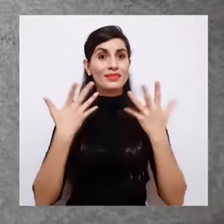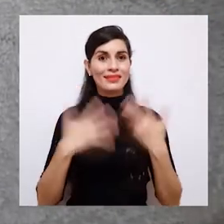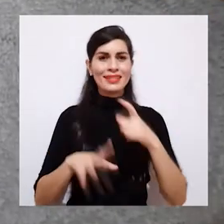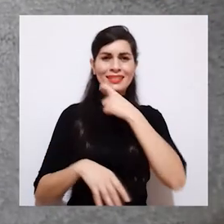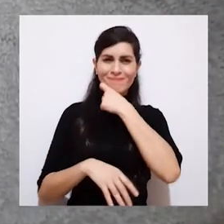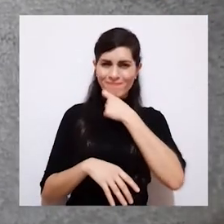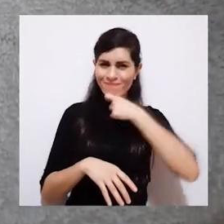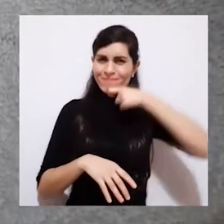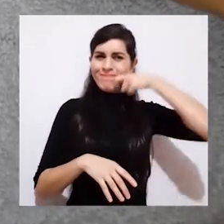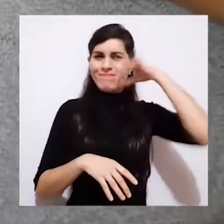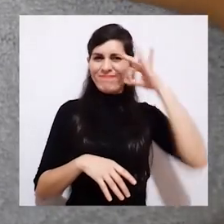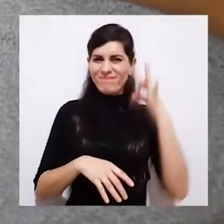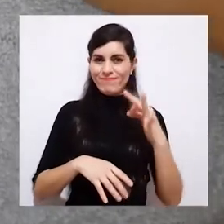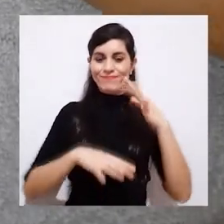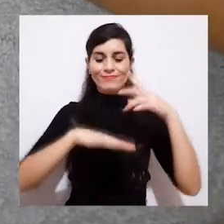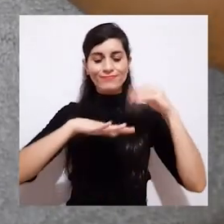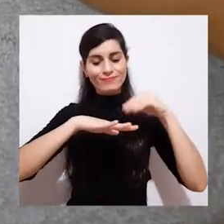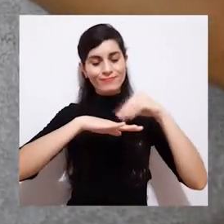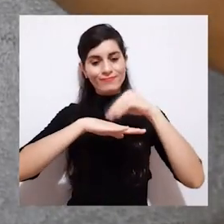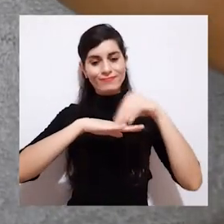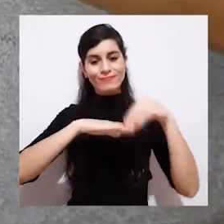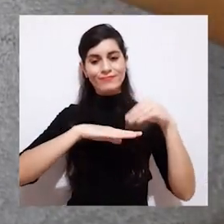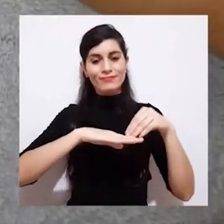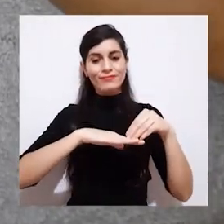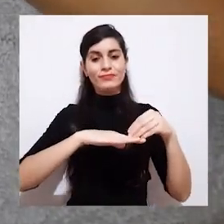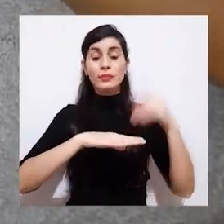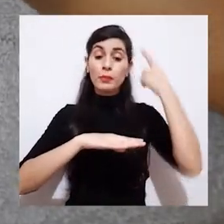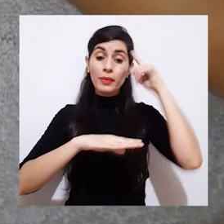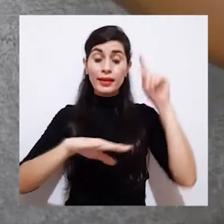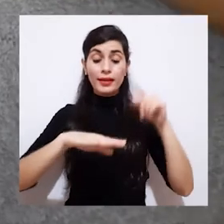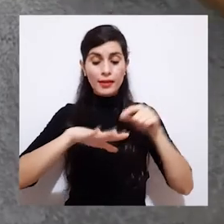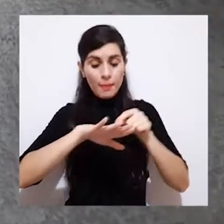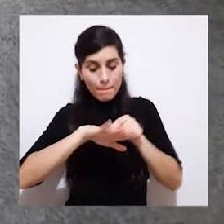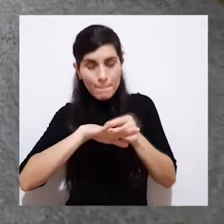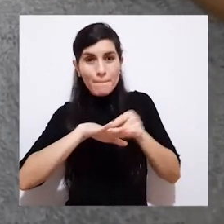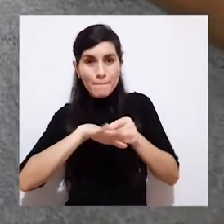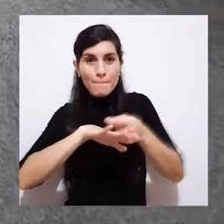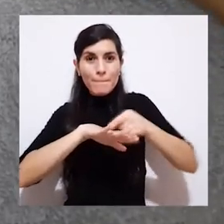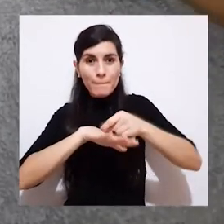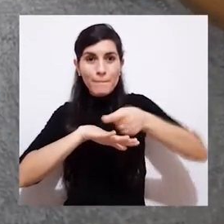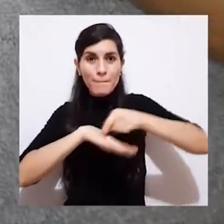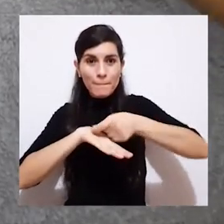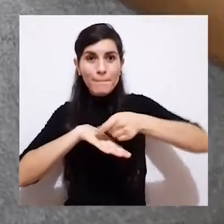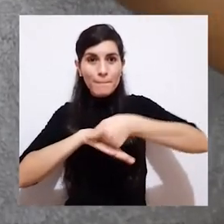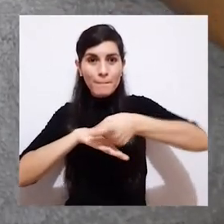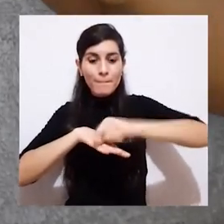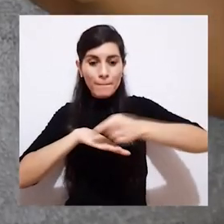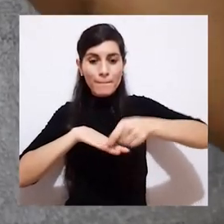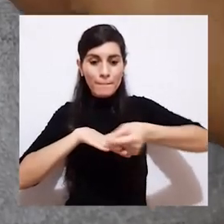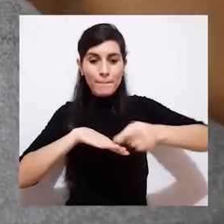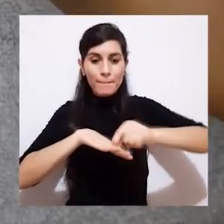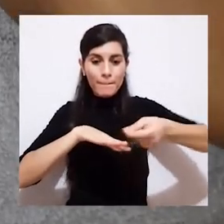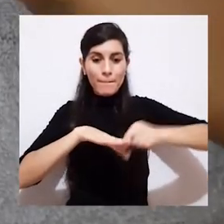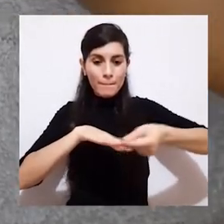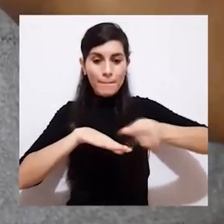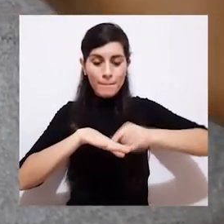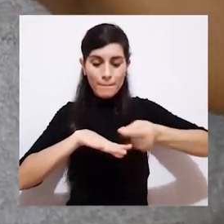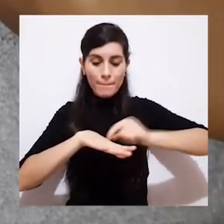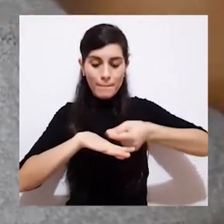Mientras el látex está aún húmedo, me voy a ayudar de esta espátula para ir haciendo huecos que me ayudarán con la textura que quiero lograr.